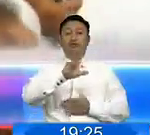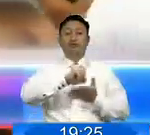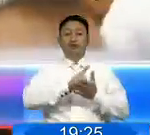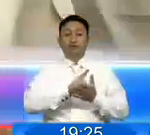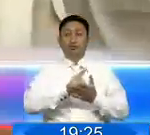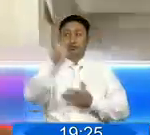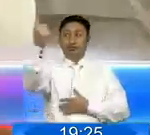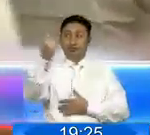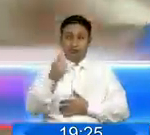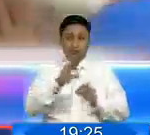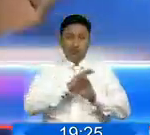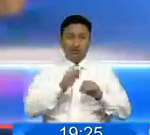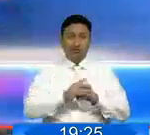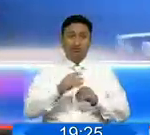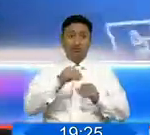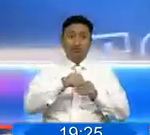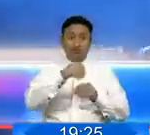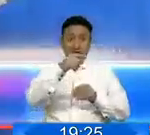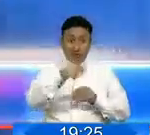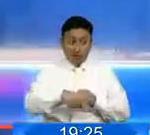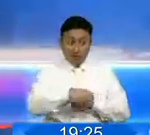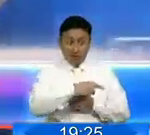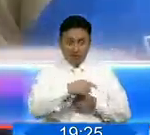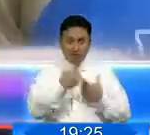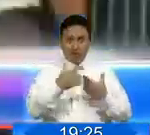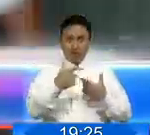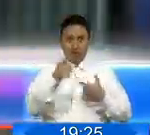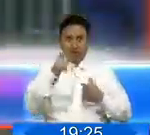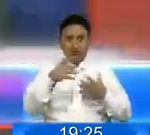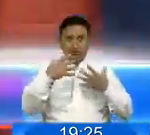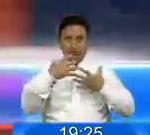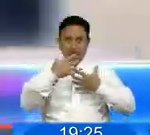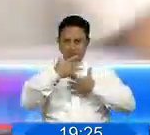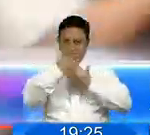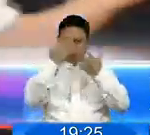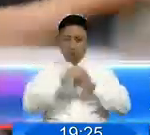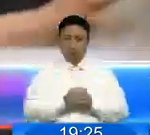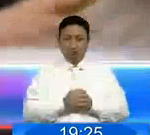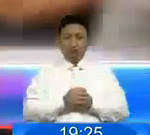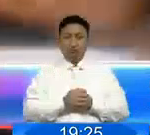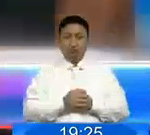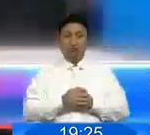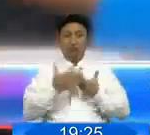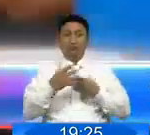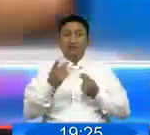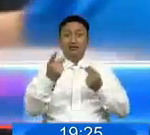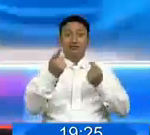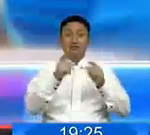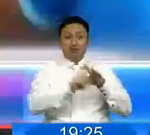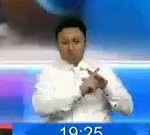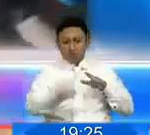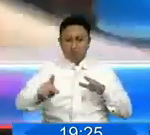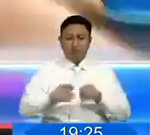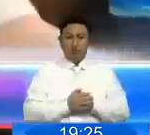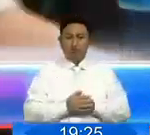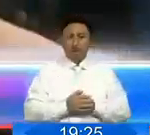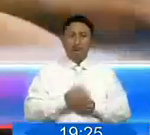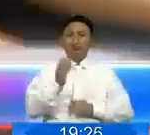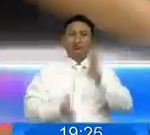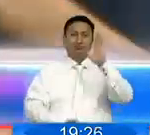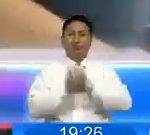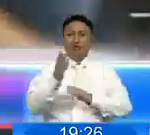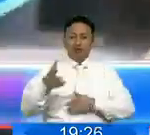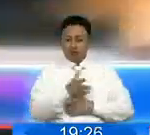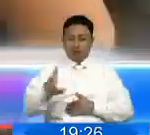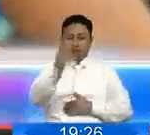bajaban porque la bronca seguía instalada en las cabezas. Lograron sacarlo en cuestión de segundos, antes de que todo